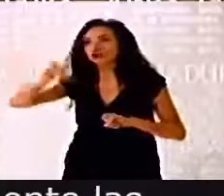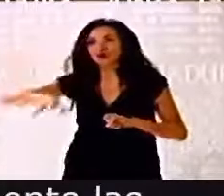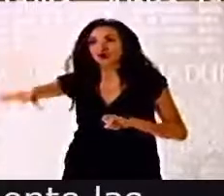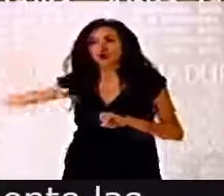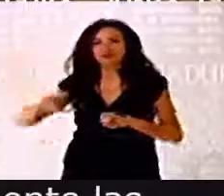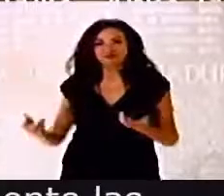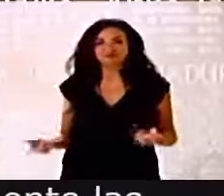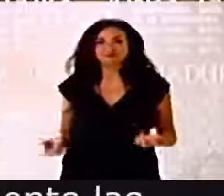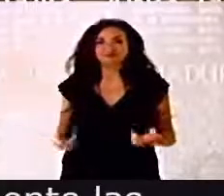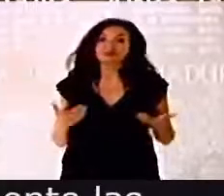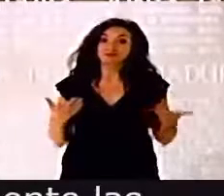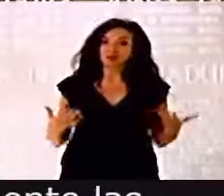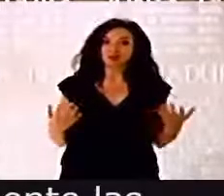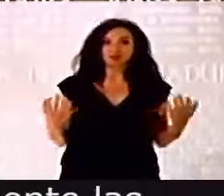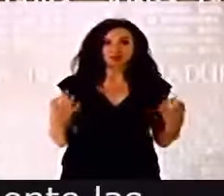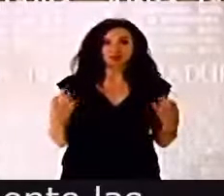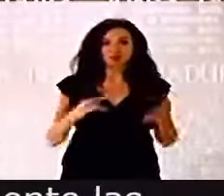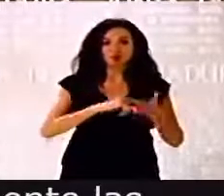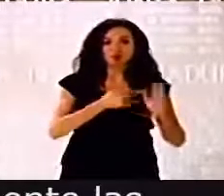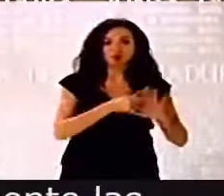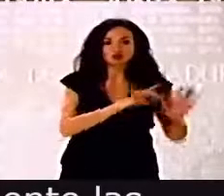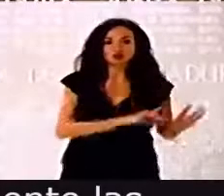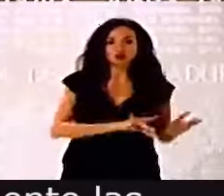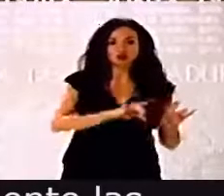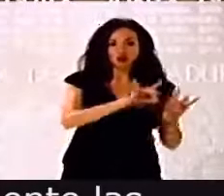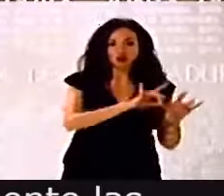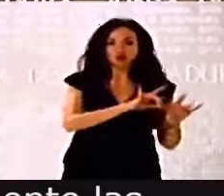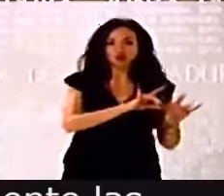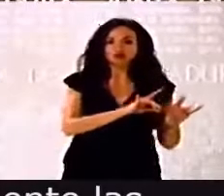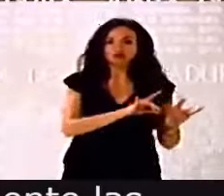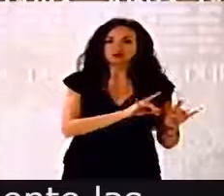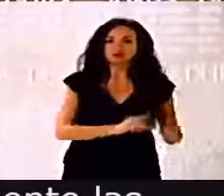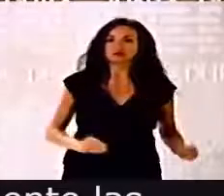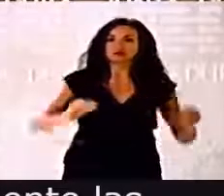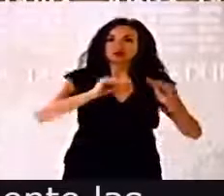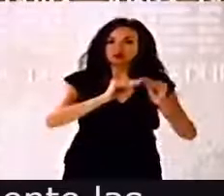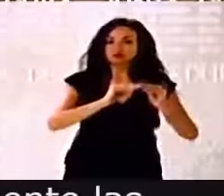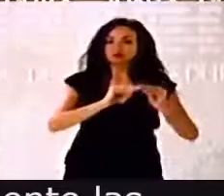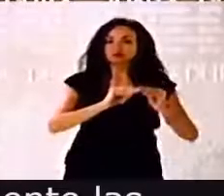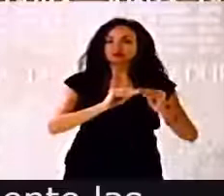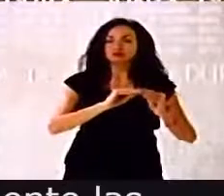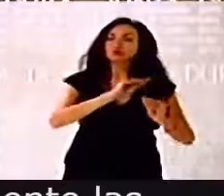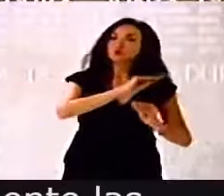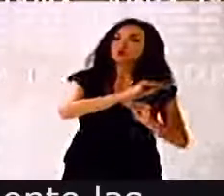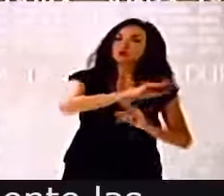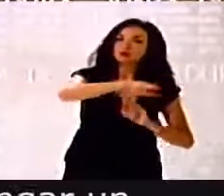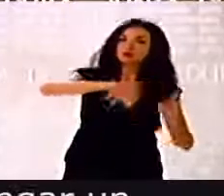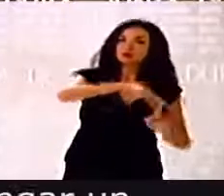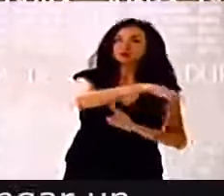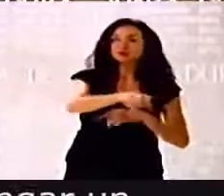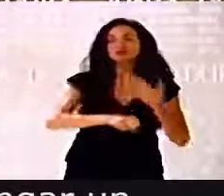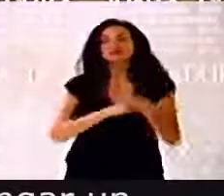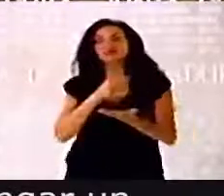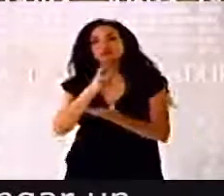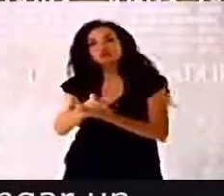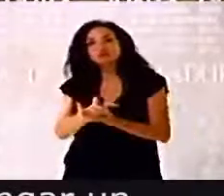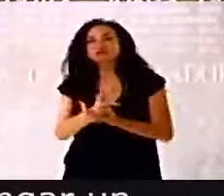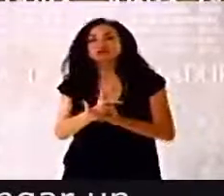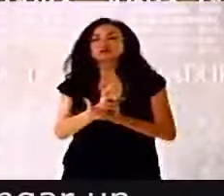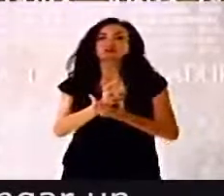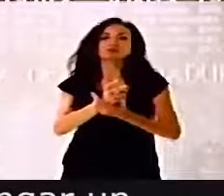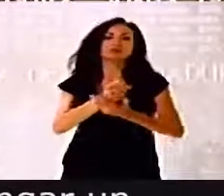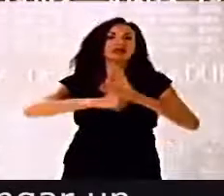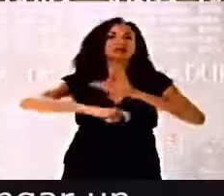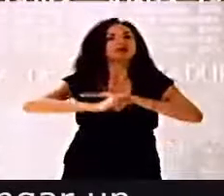capaces de conjugar un proyecto de región que cuide el medio ambiente, que apueste por una política verde, por una estrategia de economía verde y circular